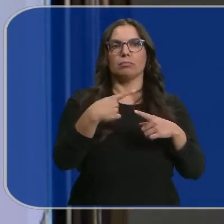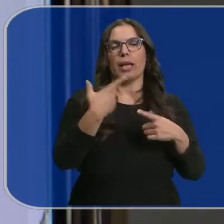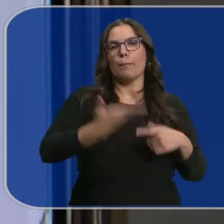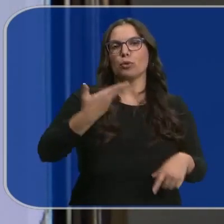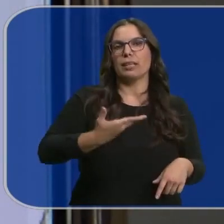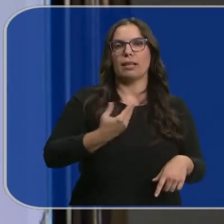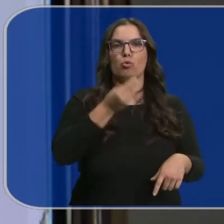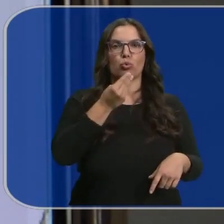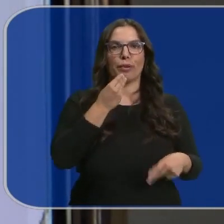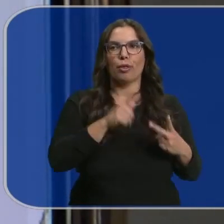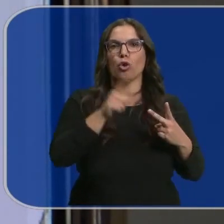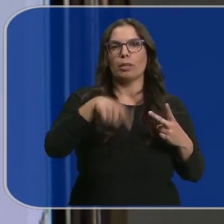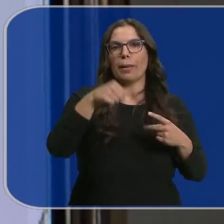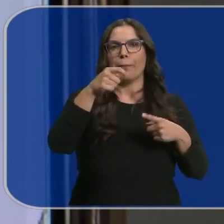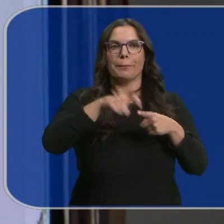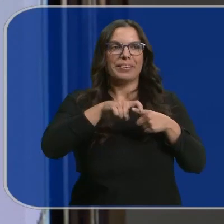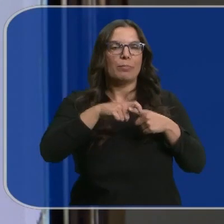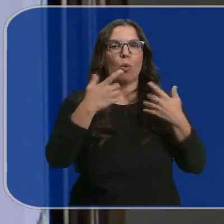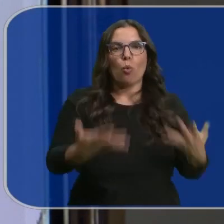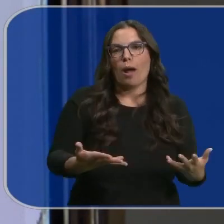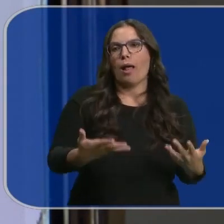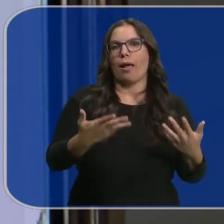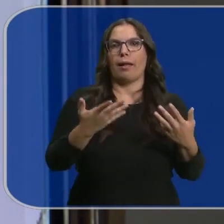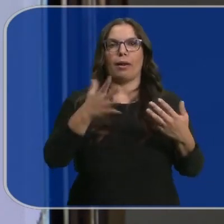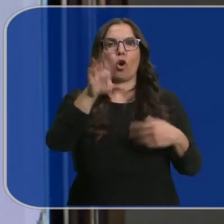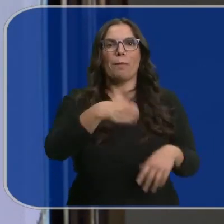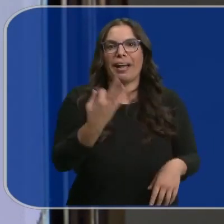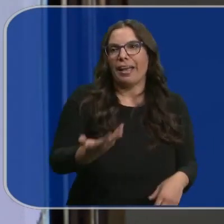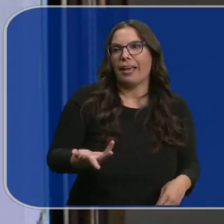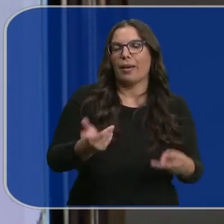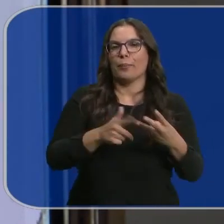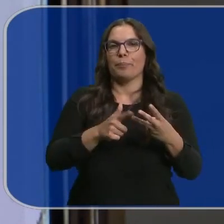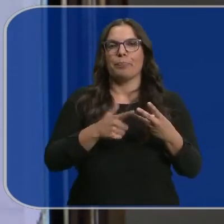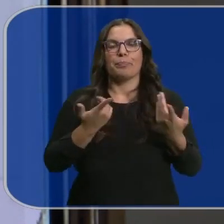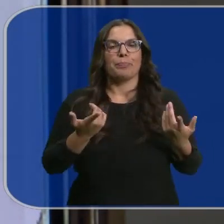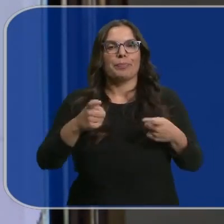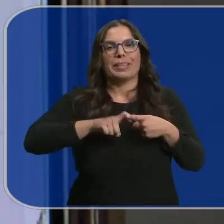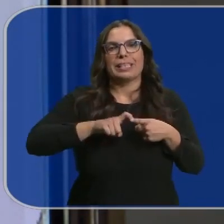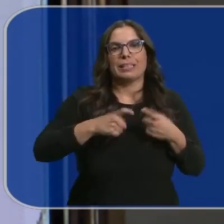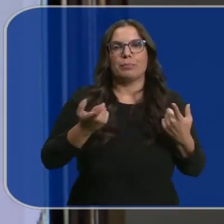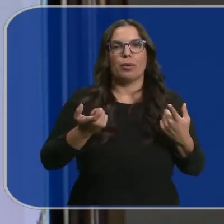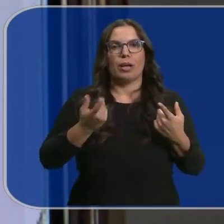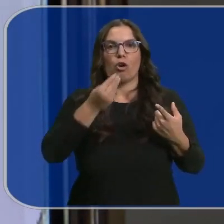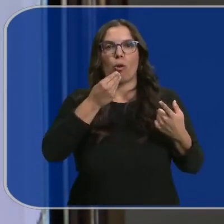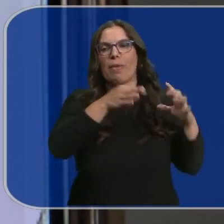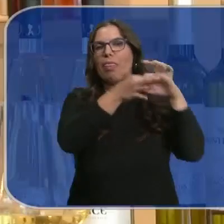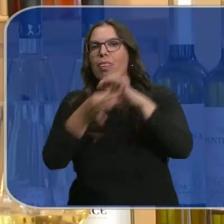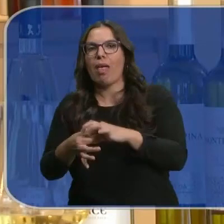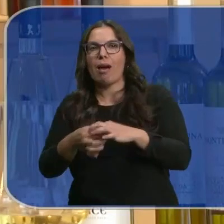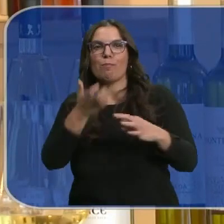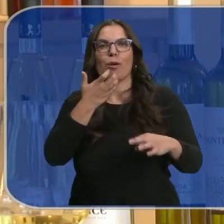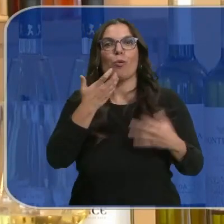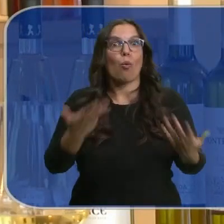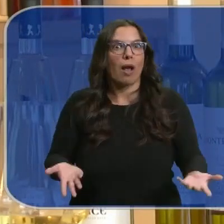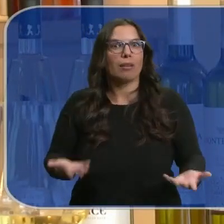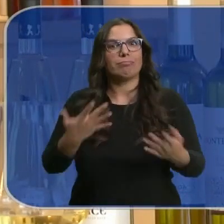sino realmente de cómo es el vino, qué tipo de vino estás comprando y qué tipo de comida va a maridar